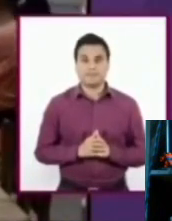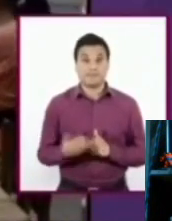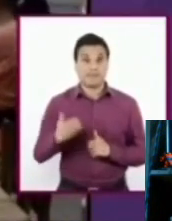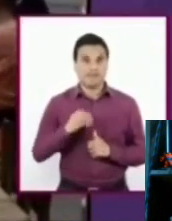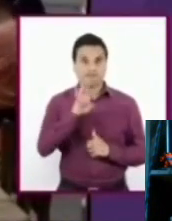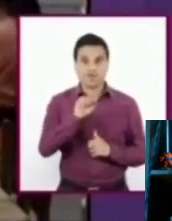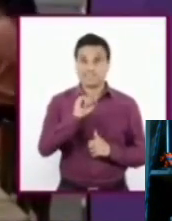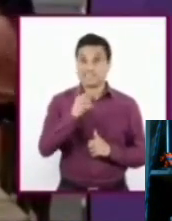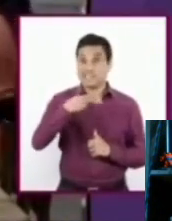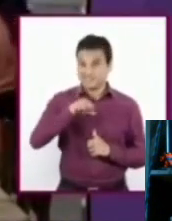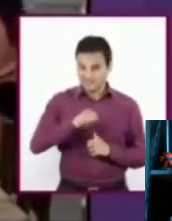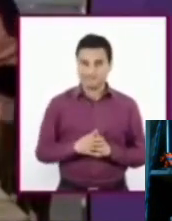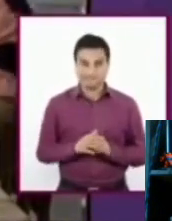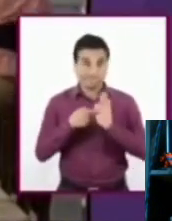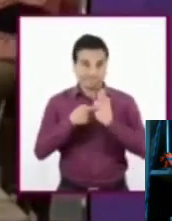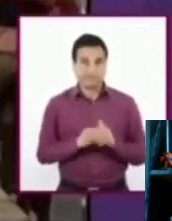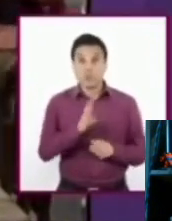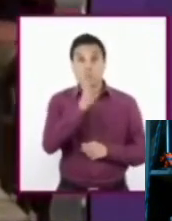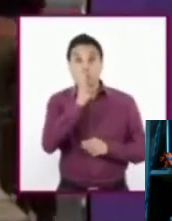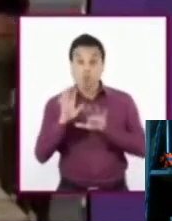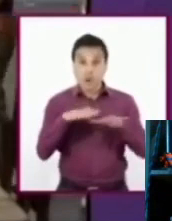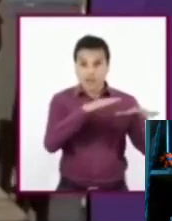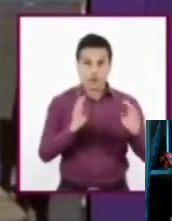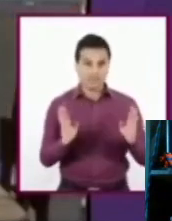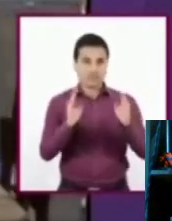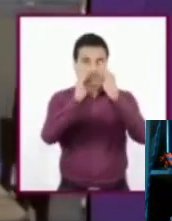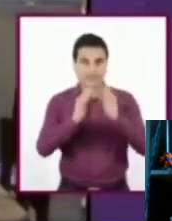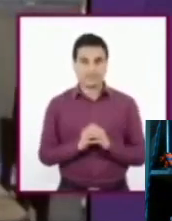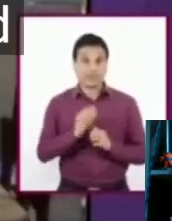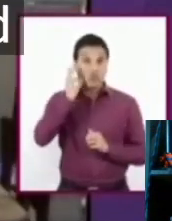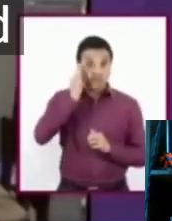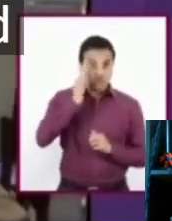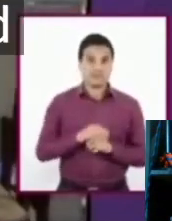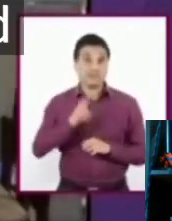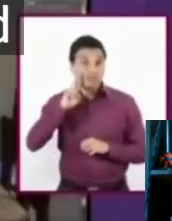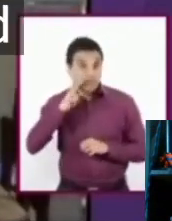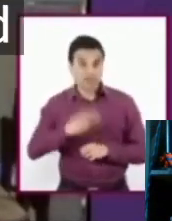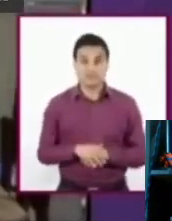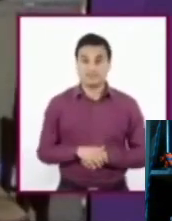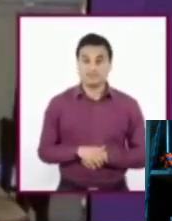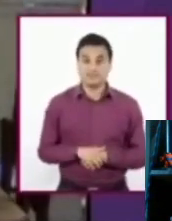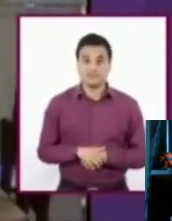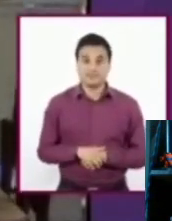for science award land frutos electrodos